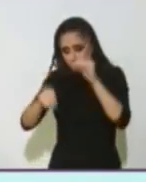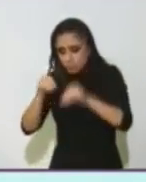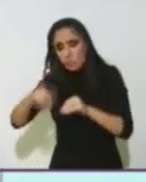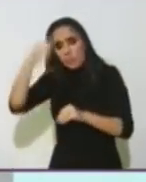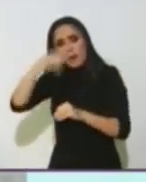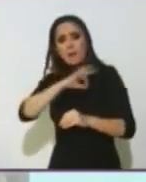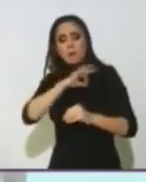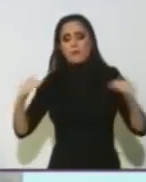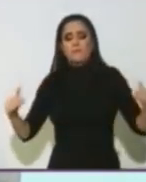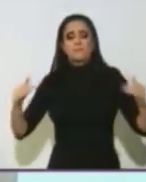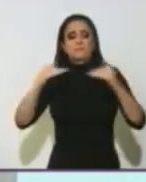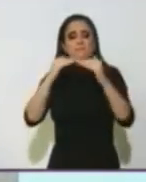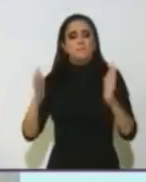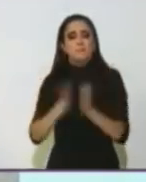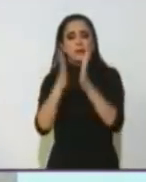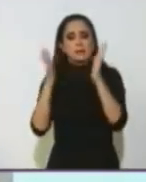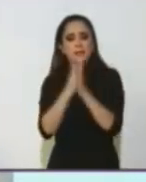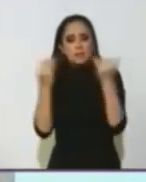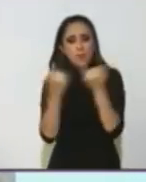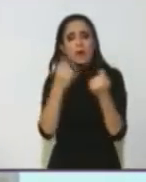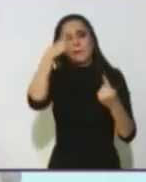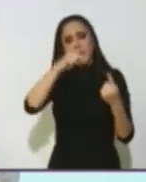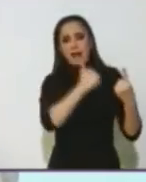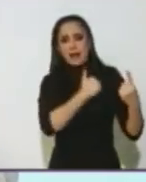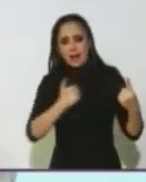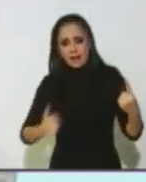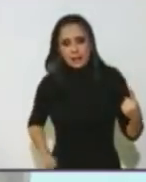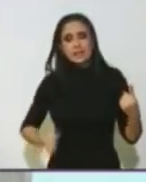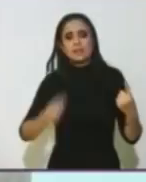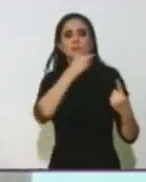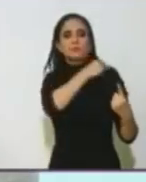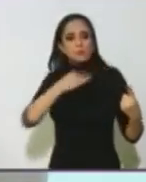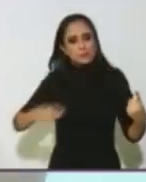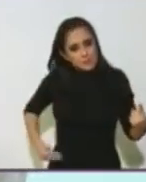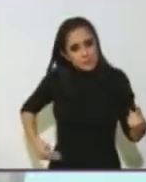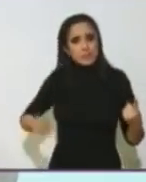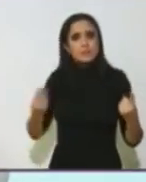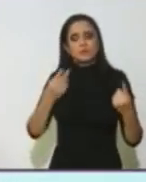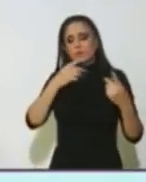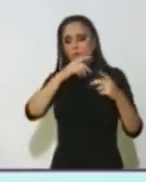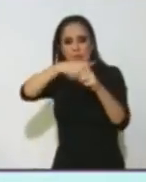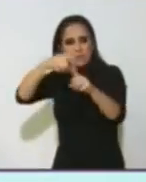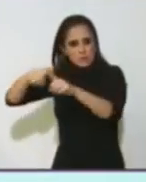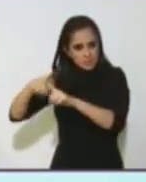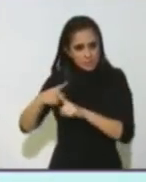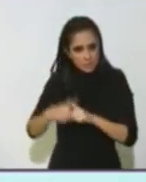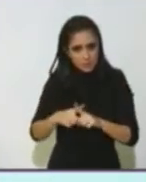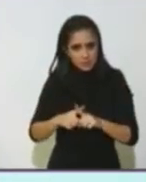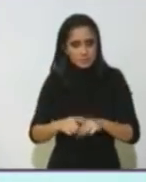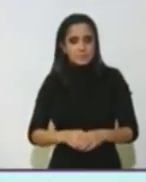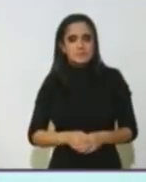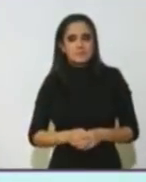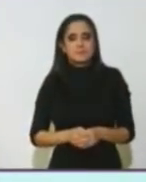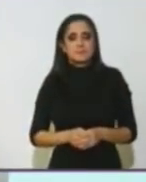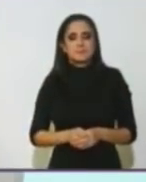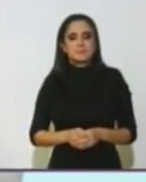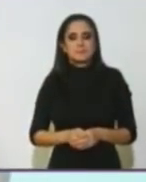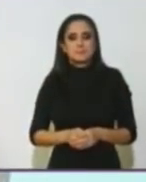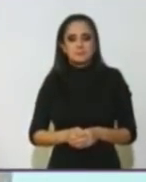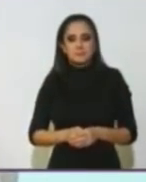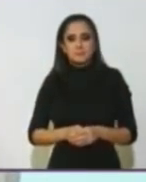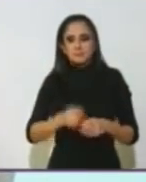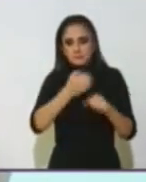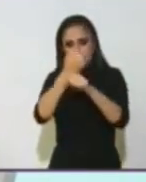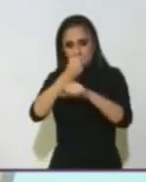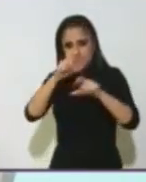acuerdos en el congreso las alcaldías los municipios y estados circunvecinos esta parte creo que